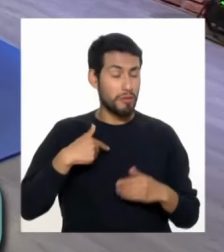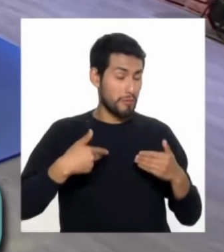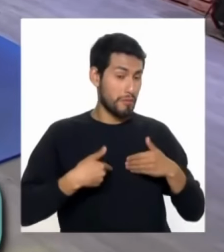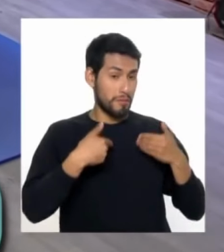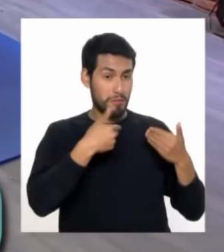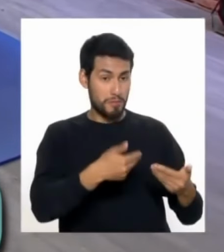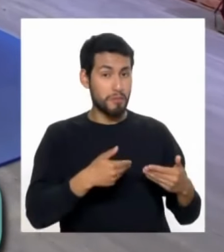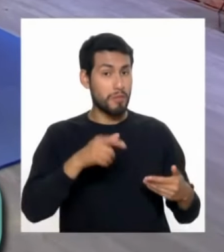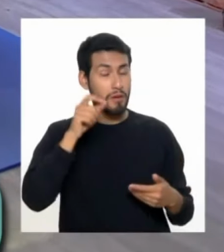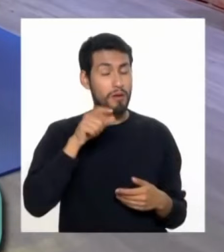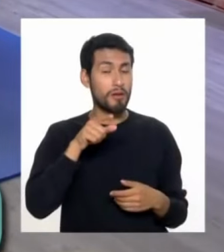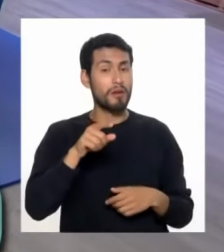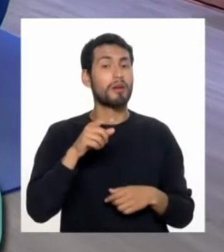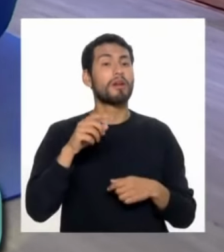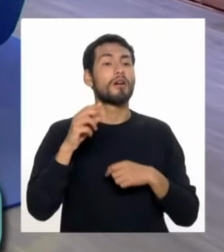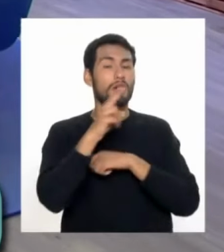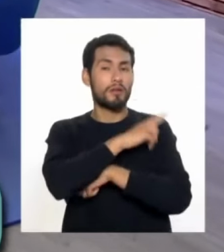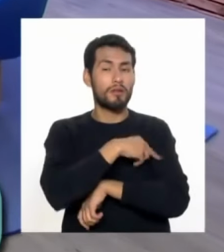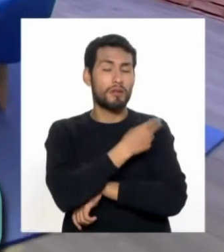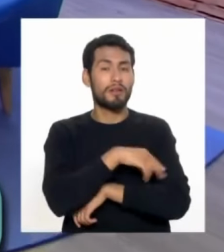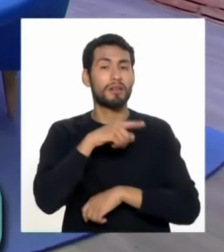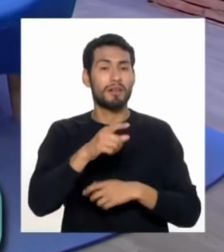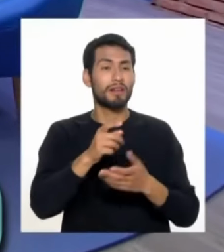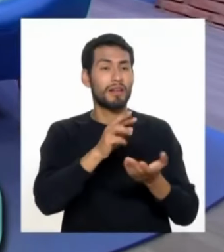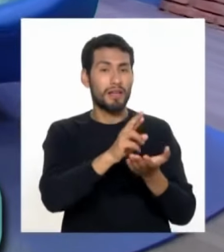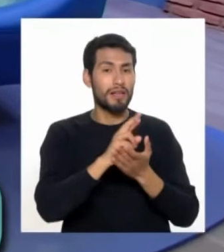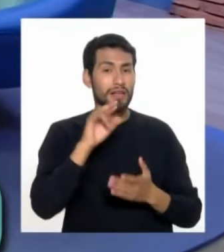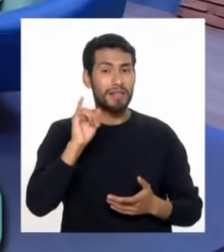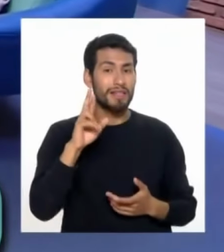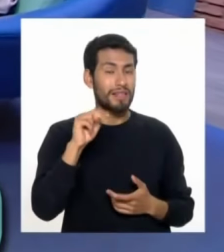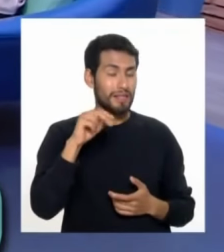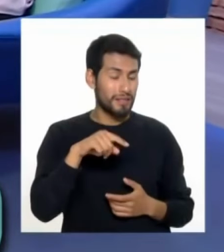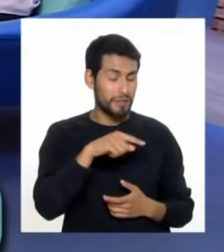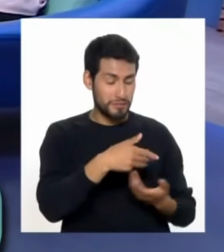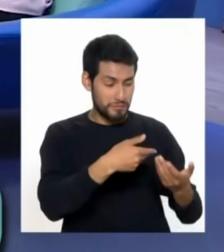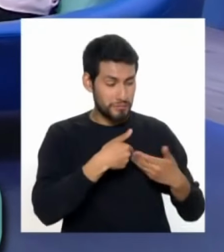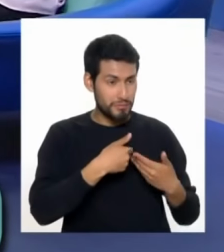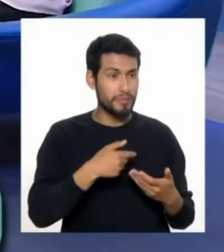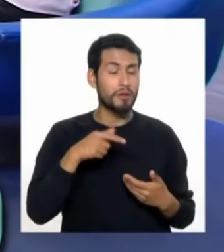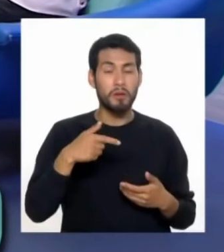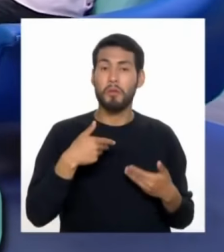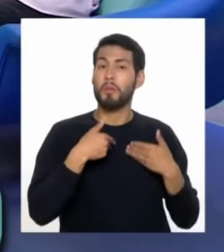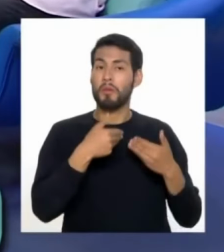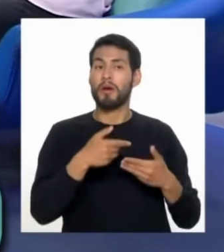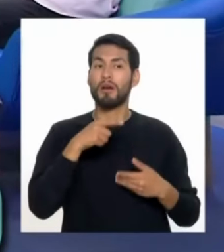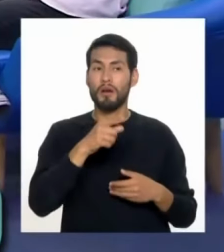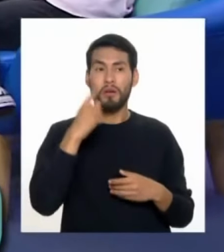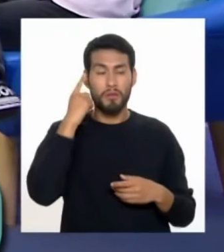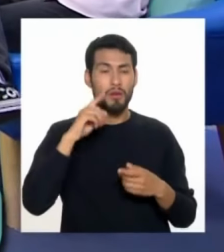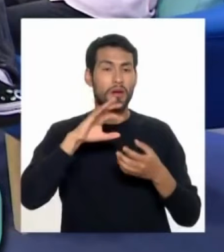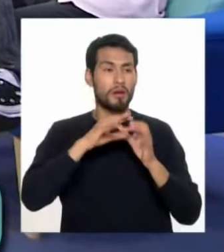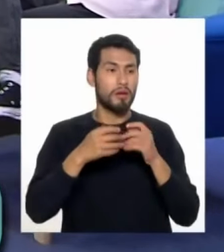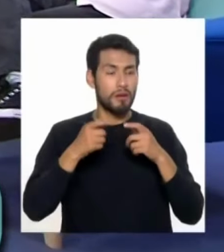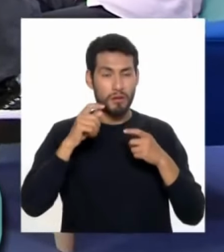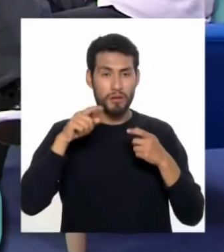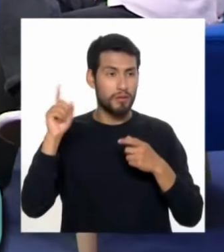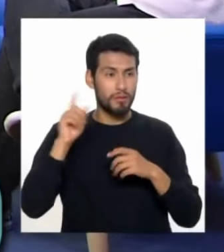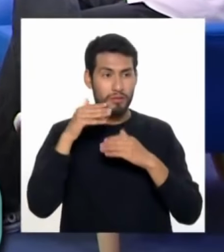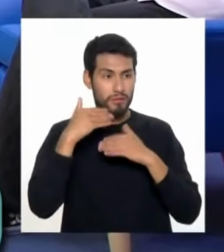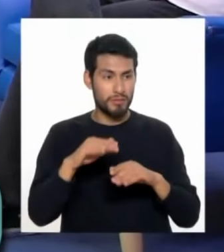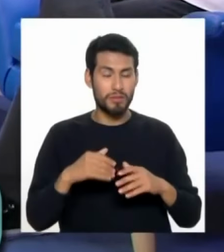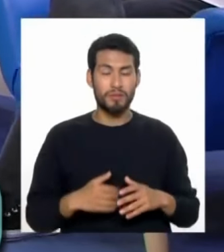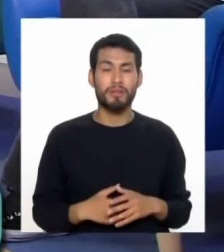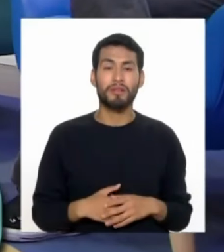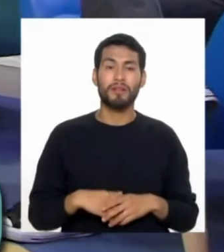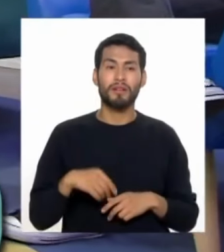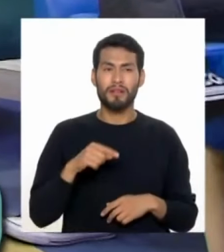del conocido Hospital INR, el Centro de Rehabilitación, mediante una invitación del Centro Paradeportivo Sin Límites,